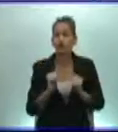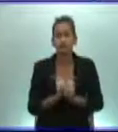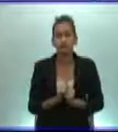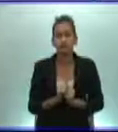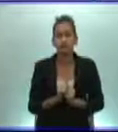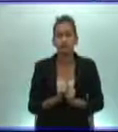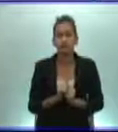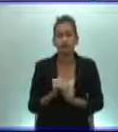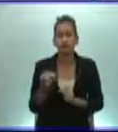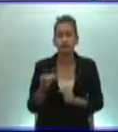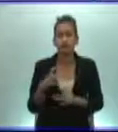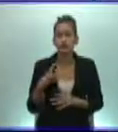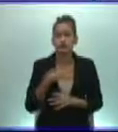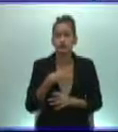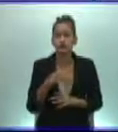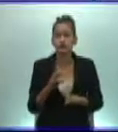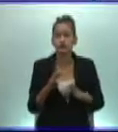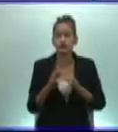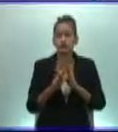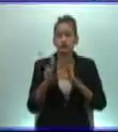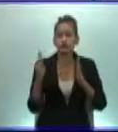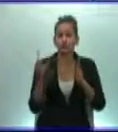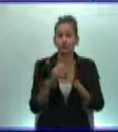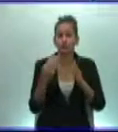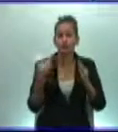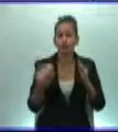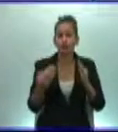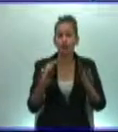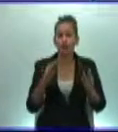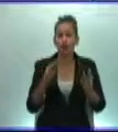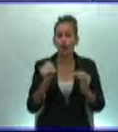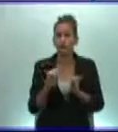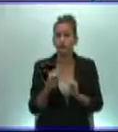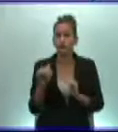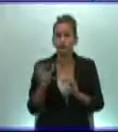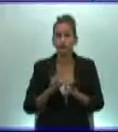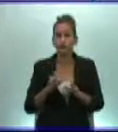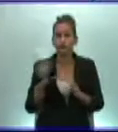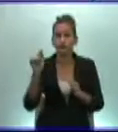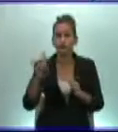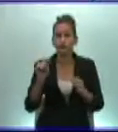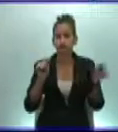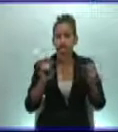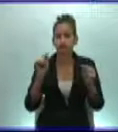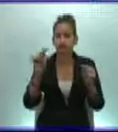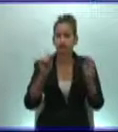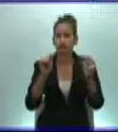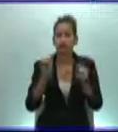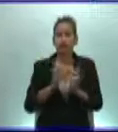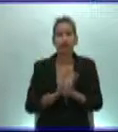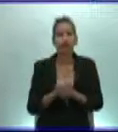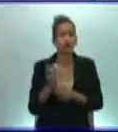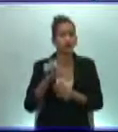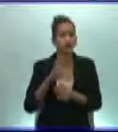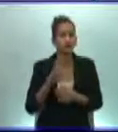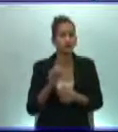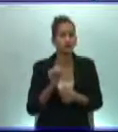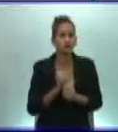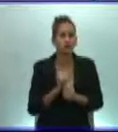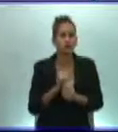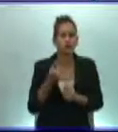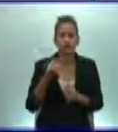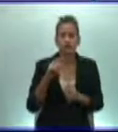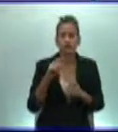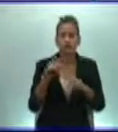tenemos todos estos lados marcados, pero además nos dicen que el ángulo